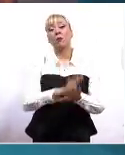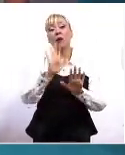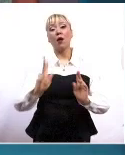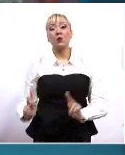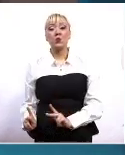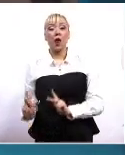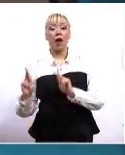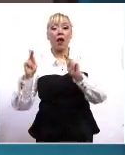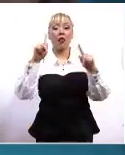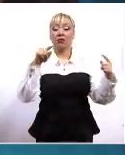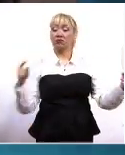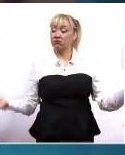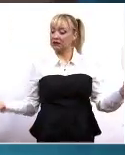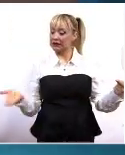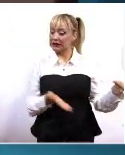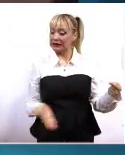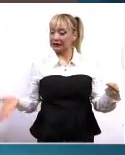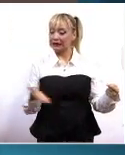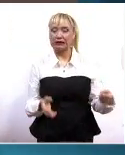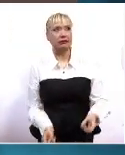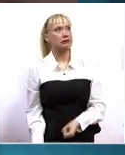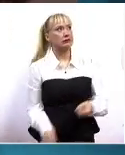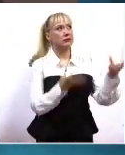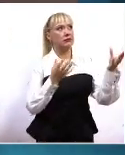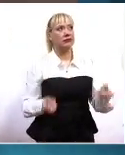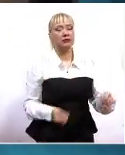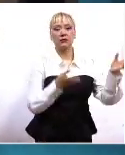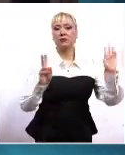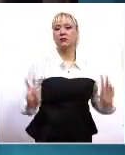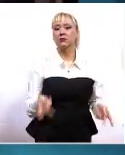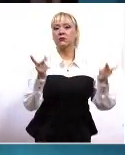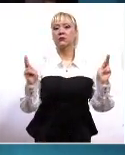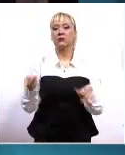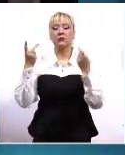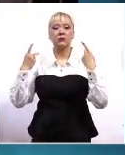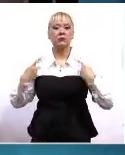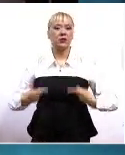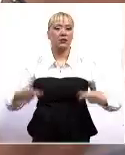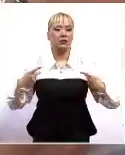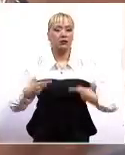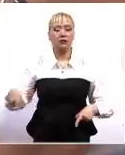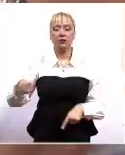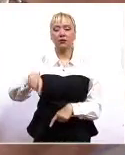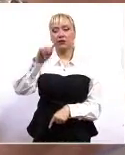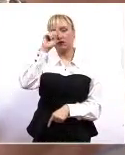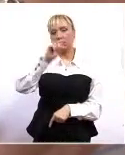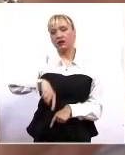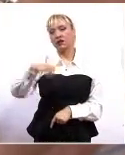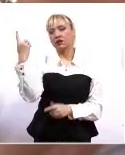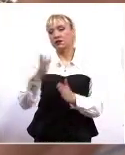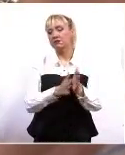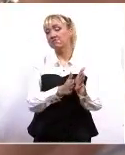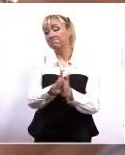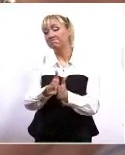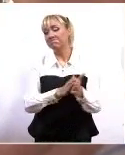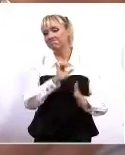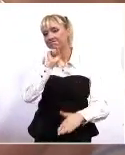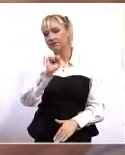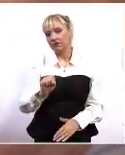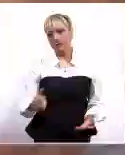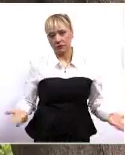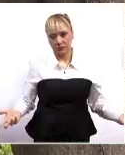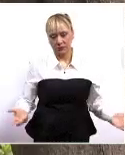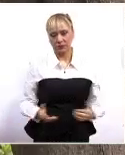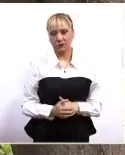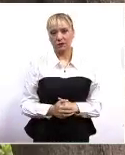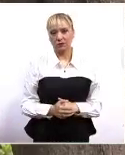ideal para recibir y producir víctimas de trata y tratantes. En la inauguración de las mesas de diálogo